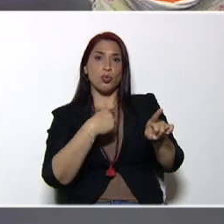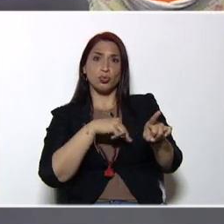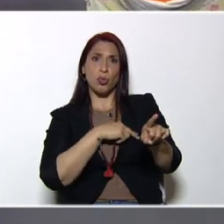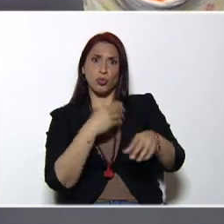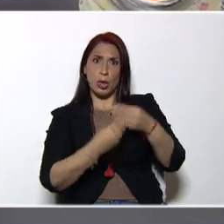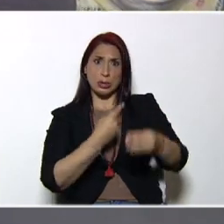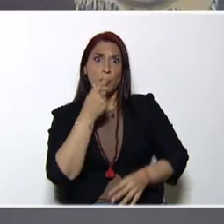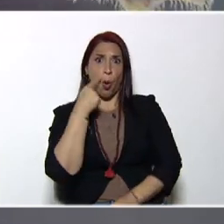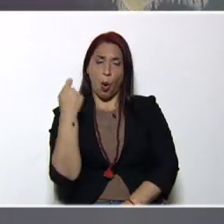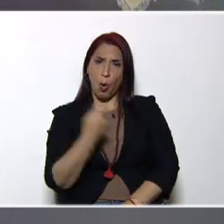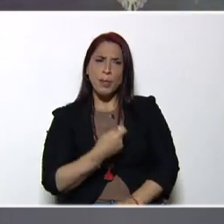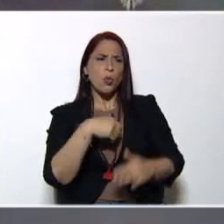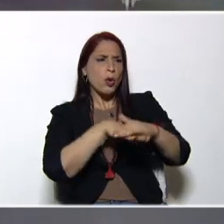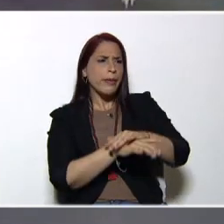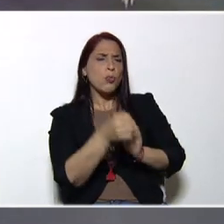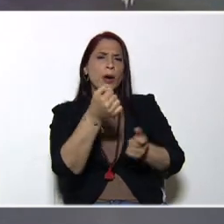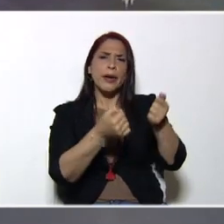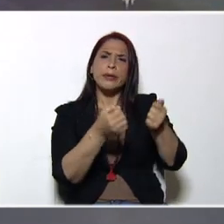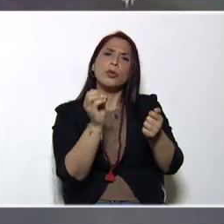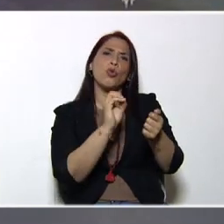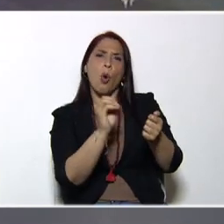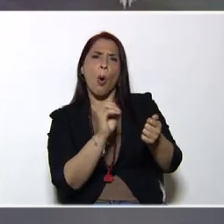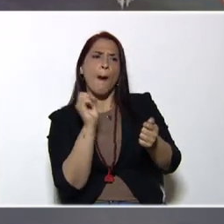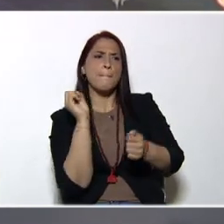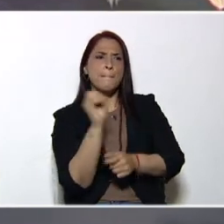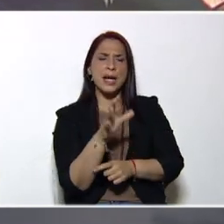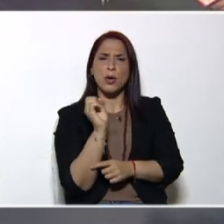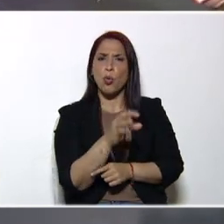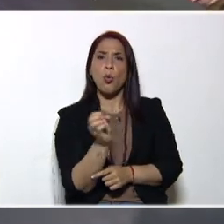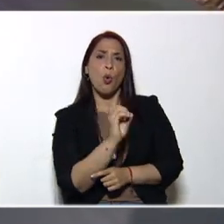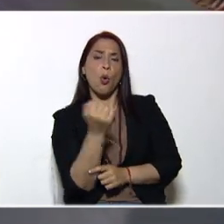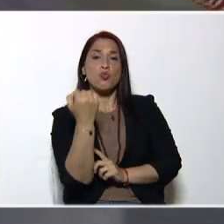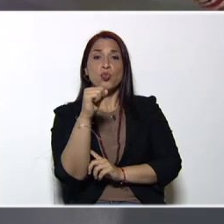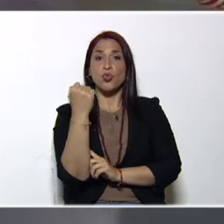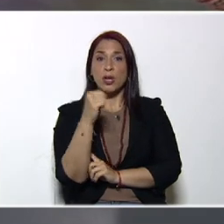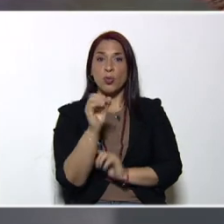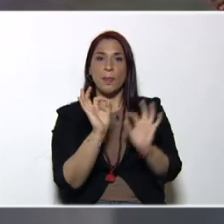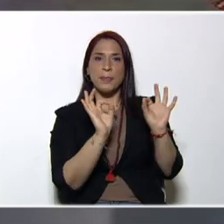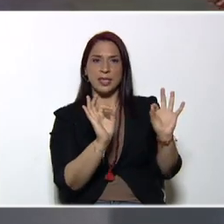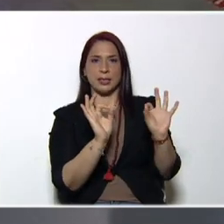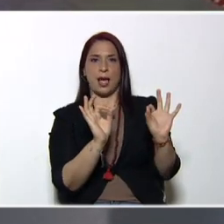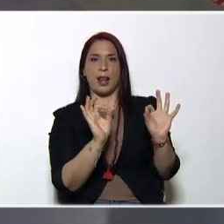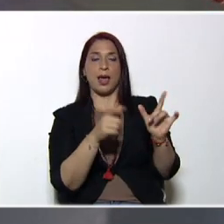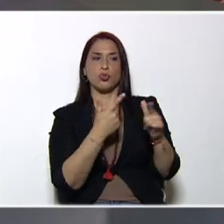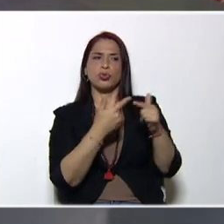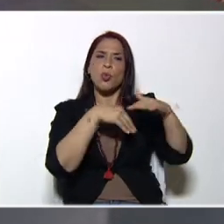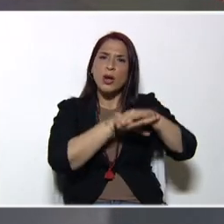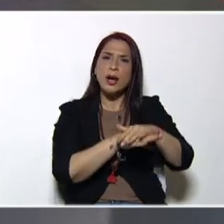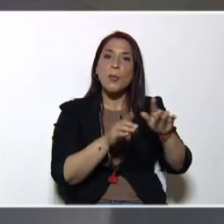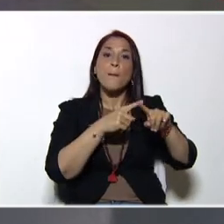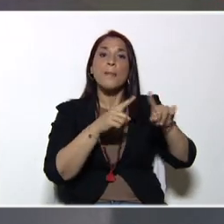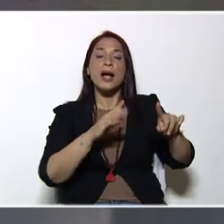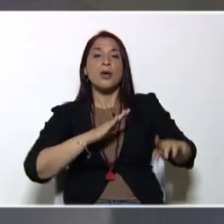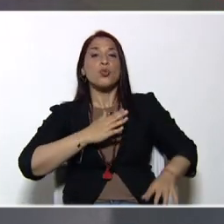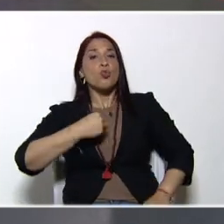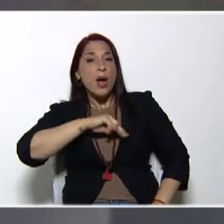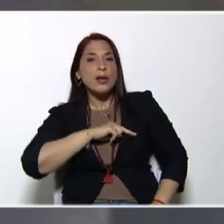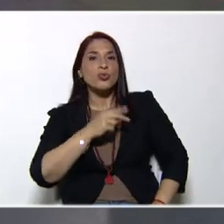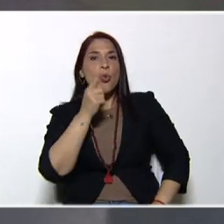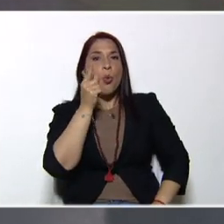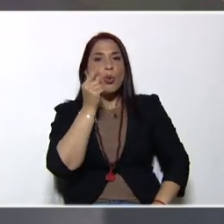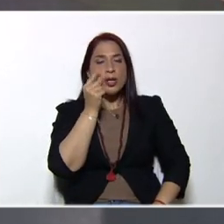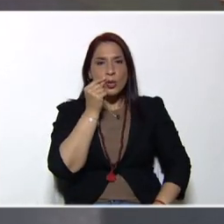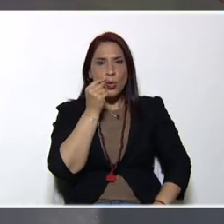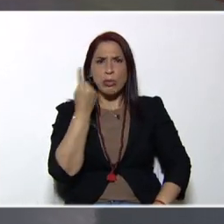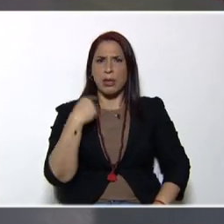hombres. Los hombres guardamos un carrito o una pelota o un muñeco muy especial, y lo guardamos para que nuestro hijo tenga eso, un